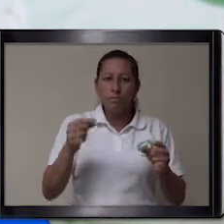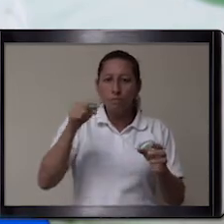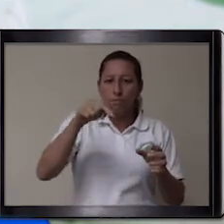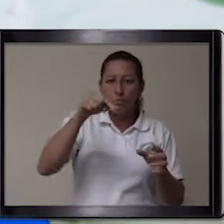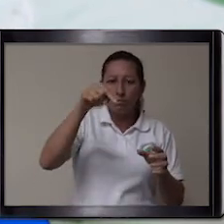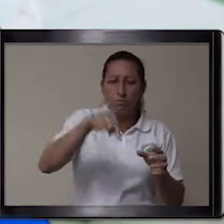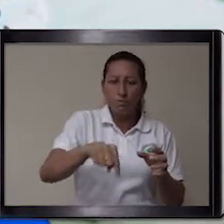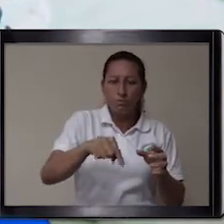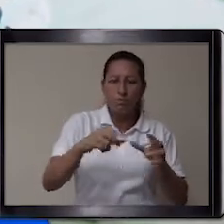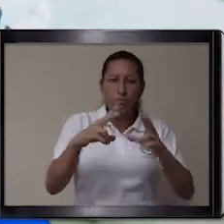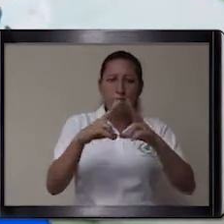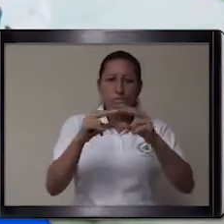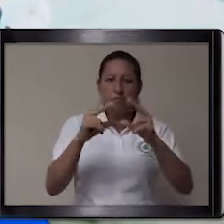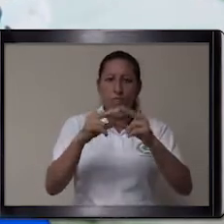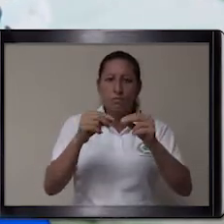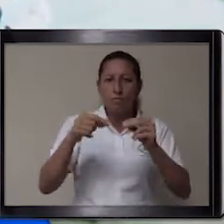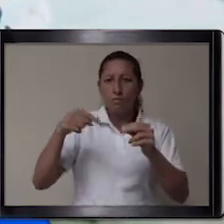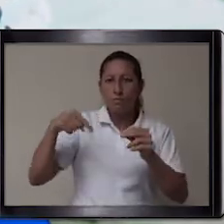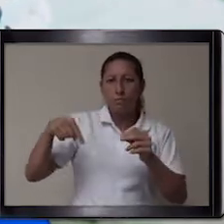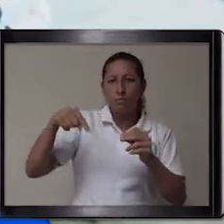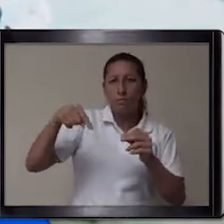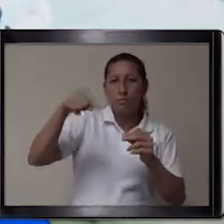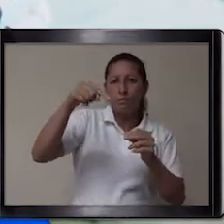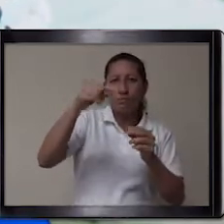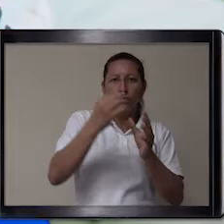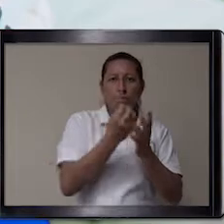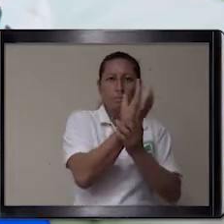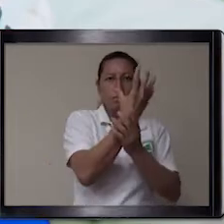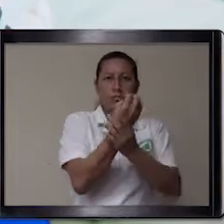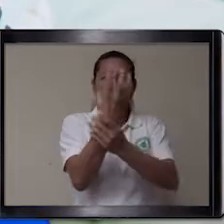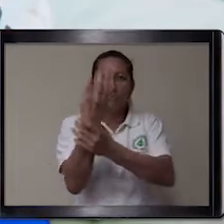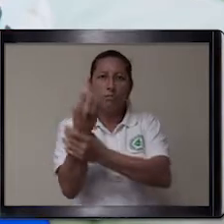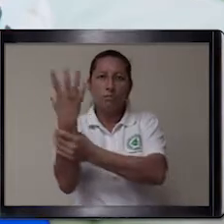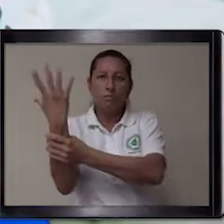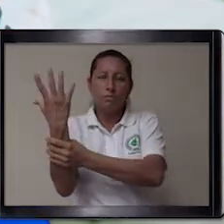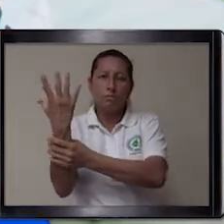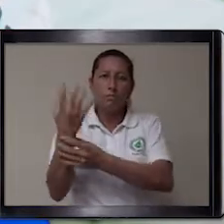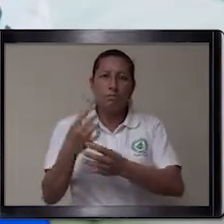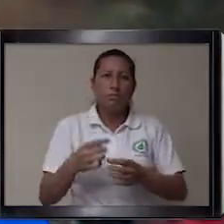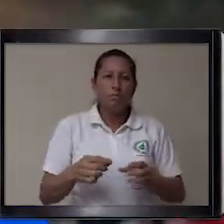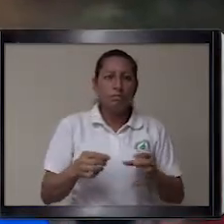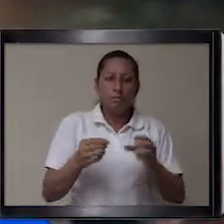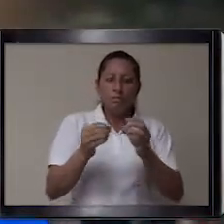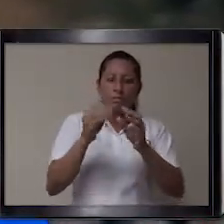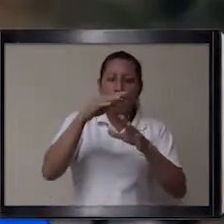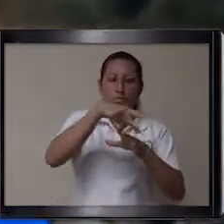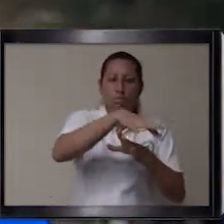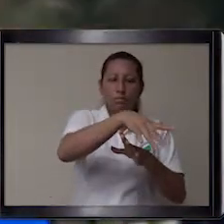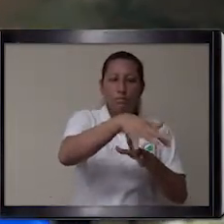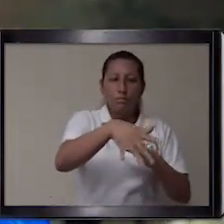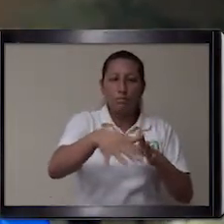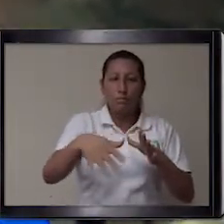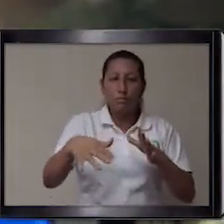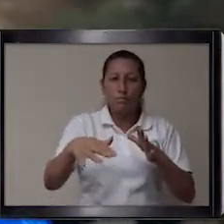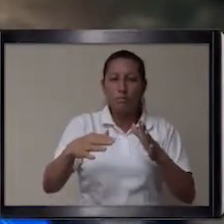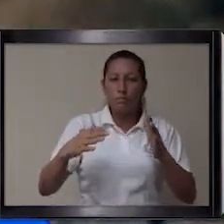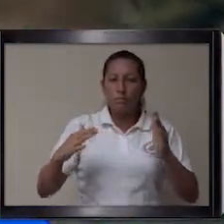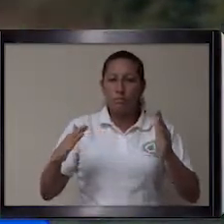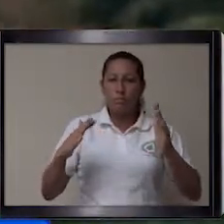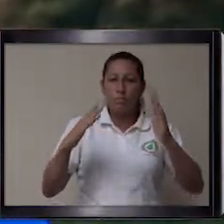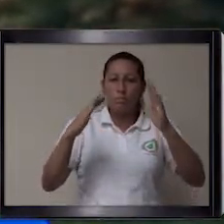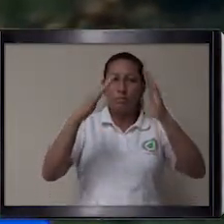del país, ya sea a lo largo de la cadena volcánica, entendamos que los deslizamientos solo se dan en lugares de